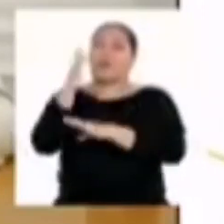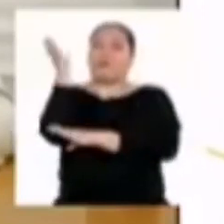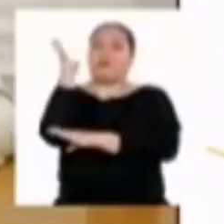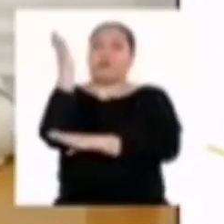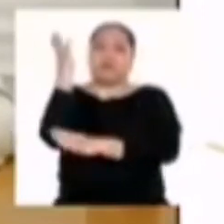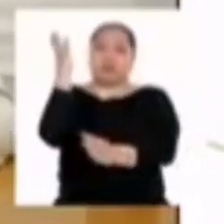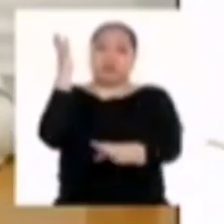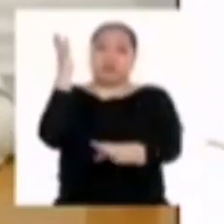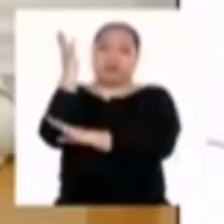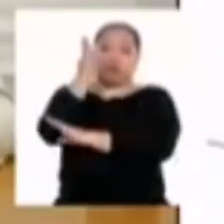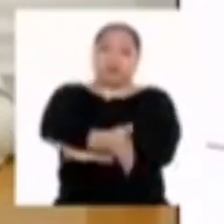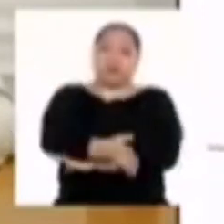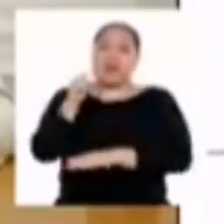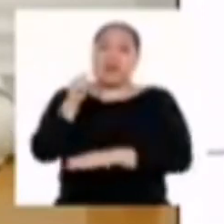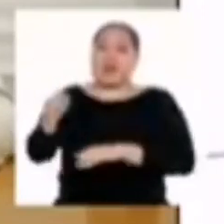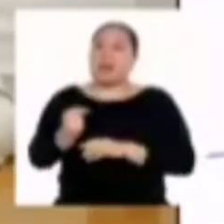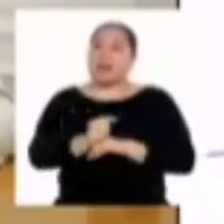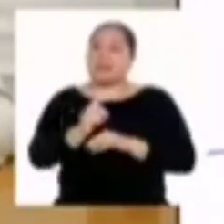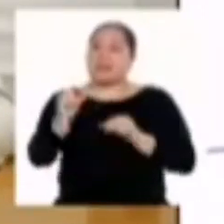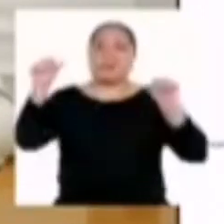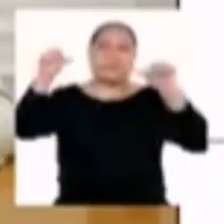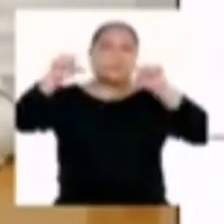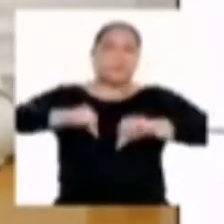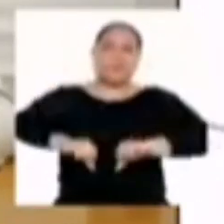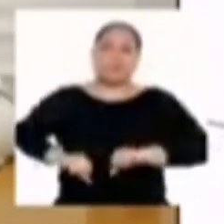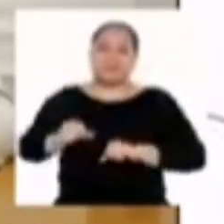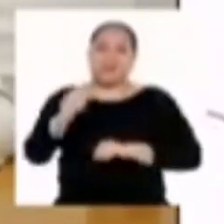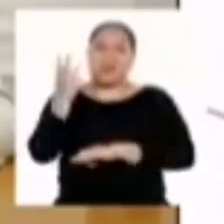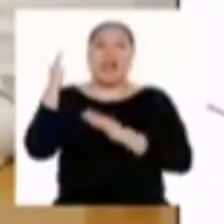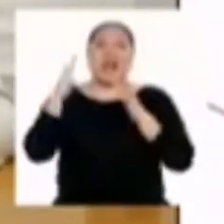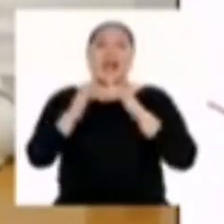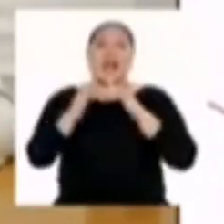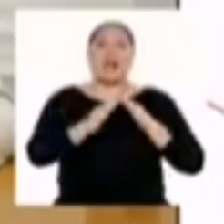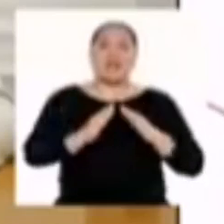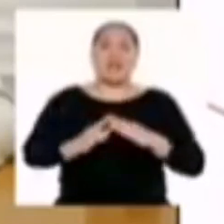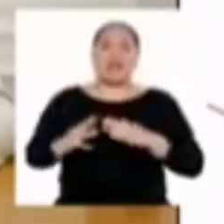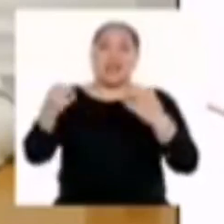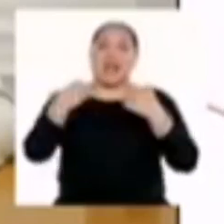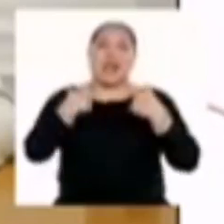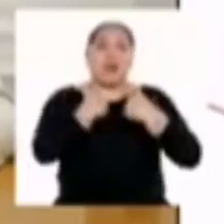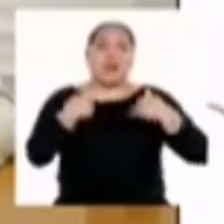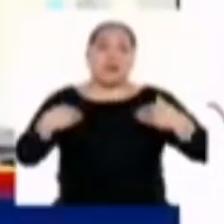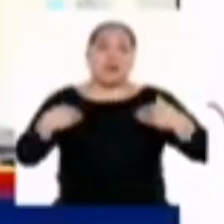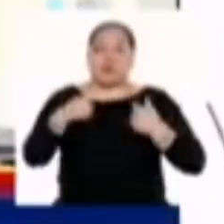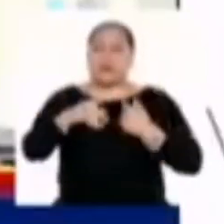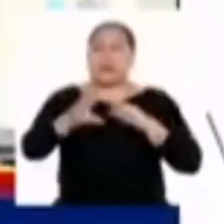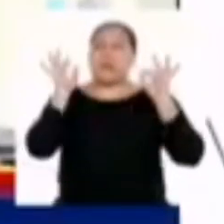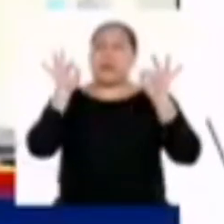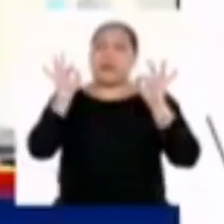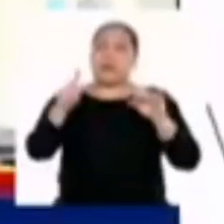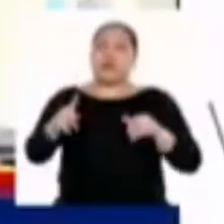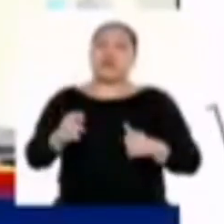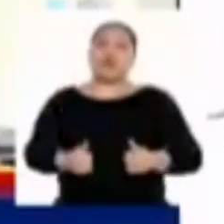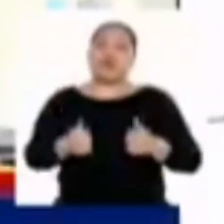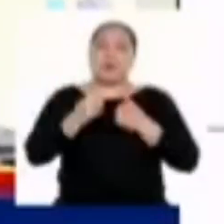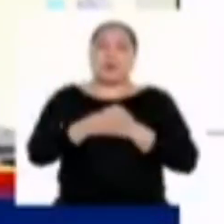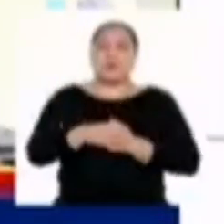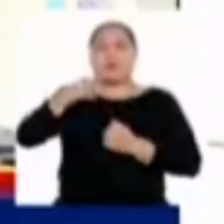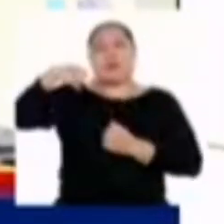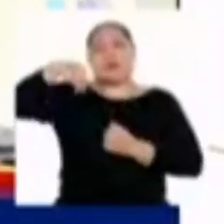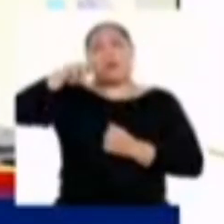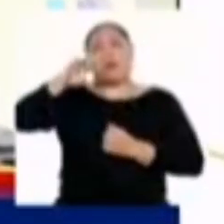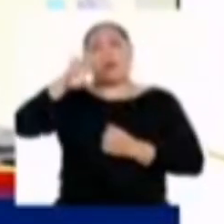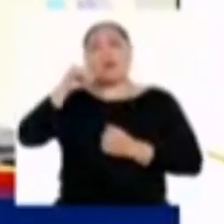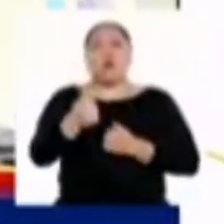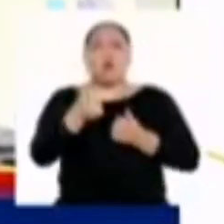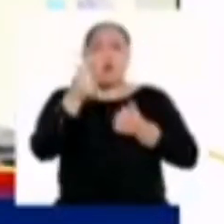ya que esta destruye los hábitats de animales, incluso poniendo en peligro su existencia. Marco, ¿qué opinión le genera